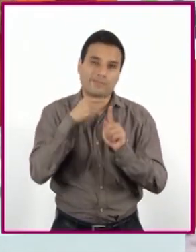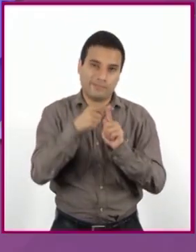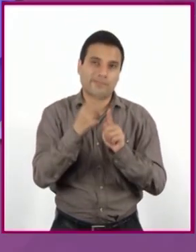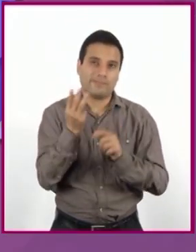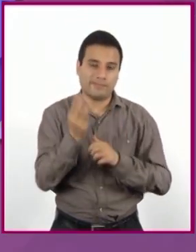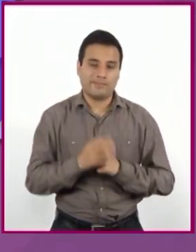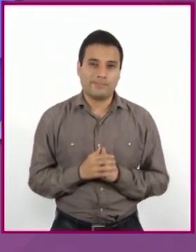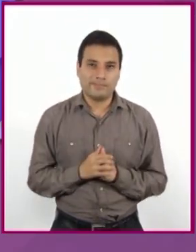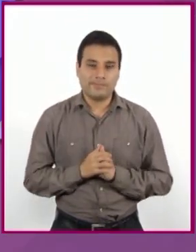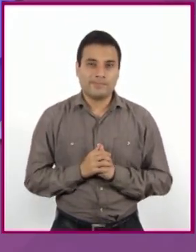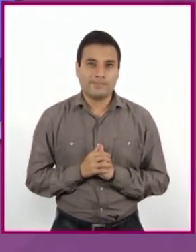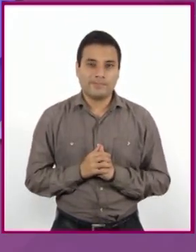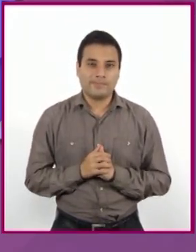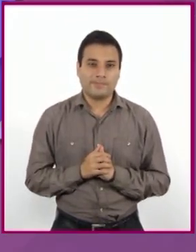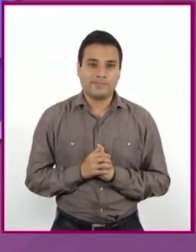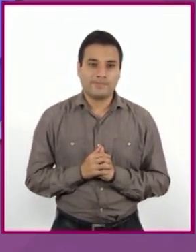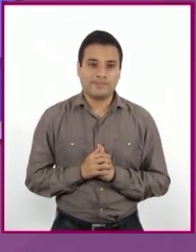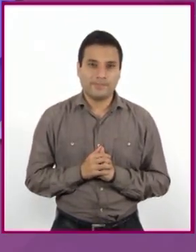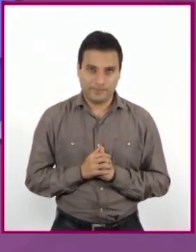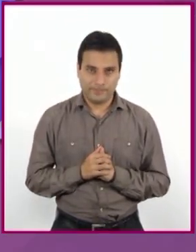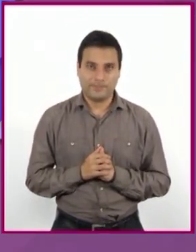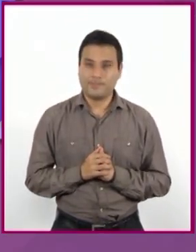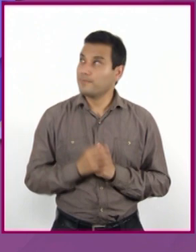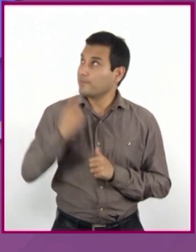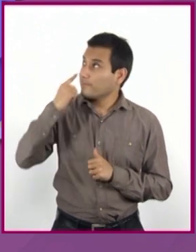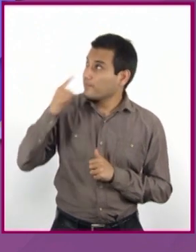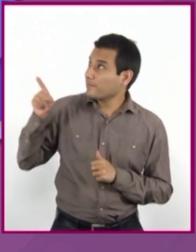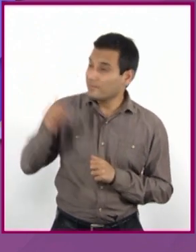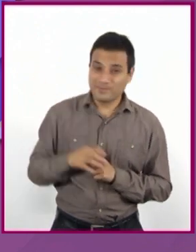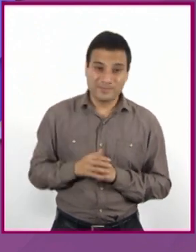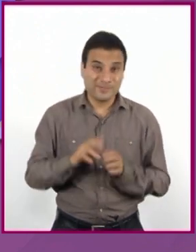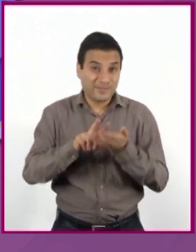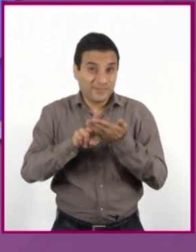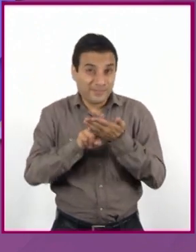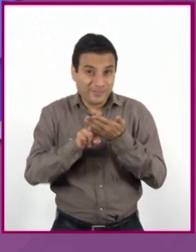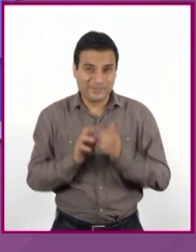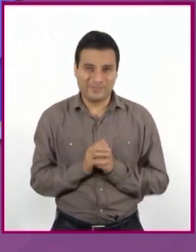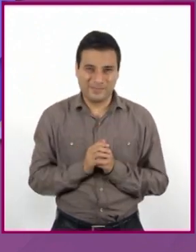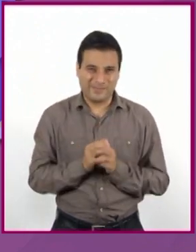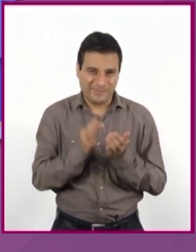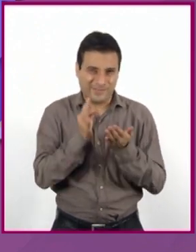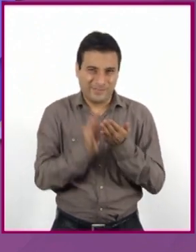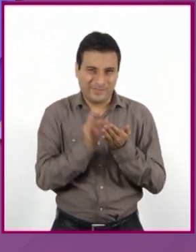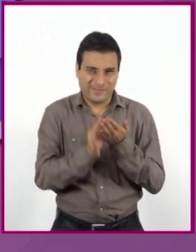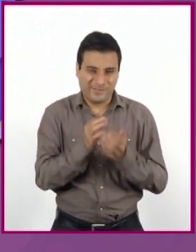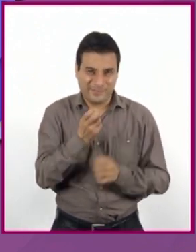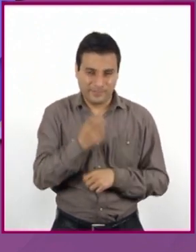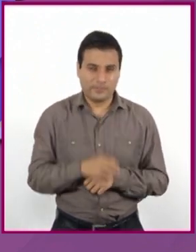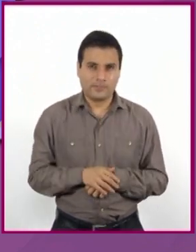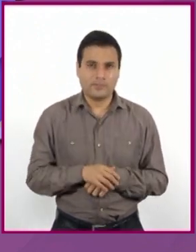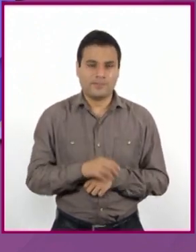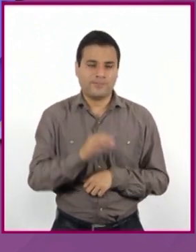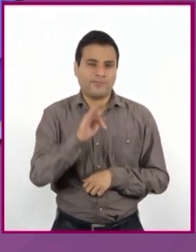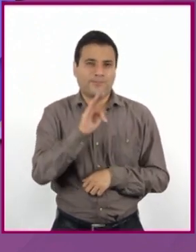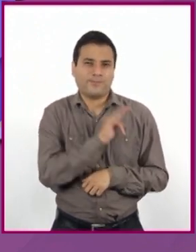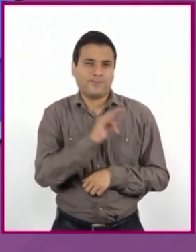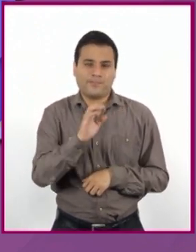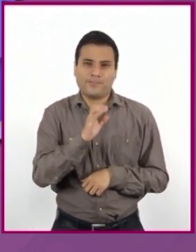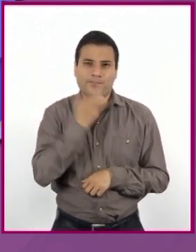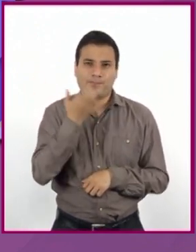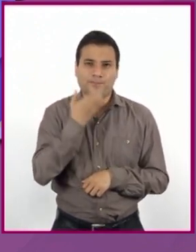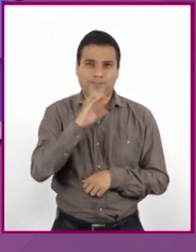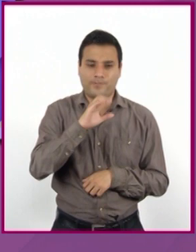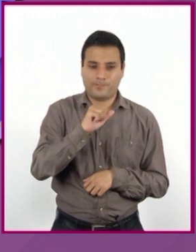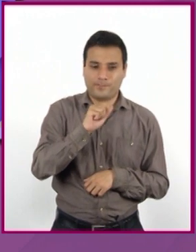3+. Los elementos de la parte central inferior, los metales de transición. Estos elementos tienden a formar cationes con